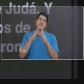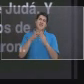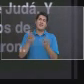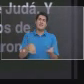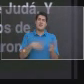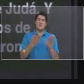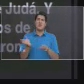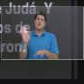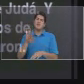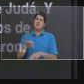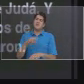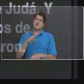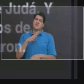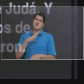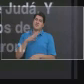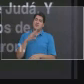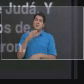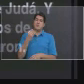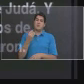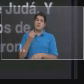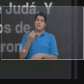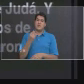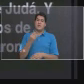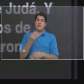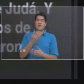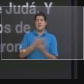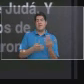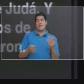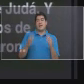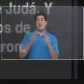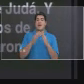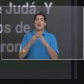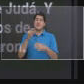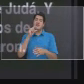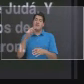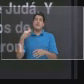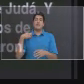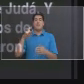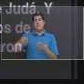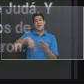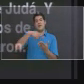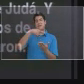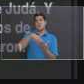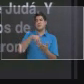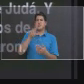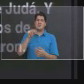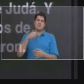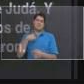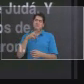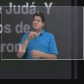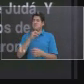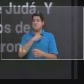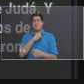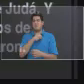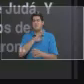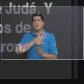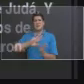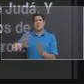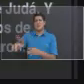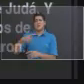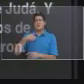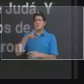que tomarla en la casa del yayín, del vino, para que pueda resucitar. No, no, no, yo paso, por favor, a mí no me den santa